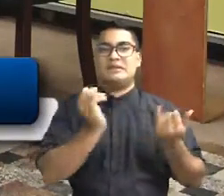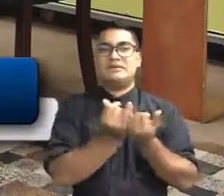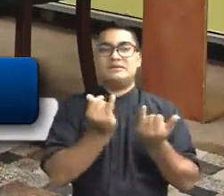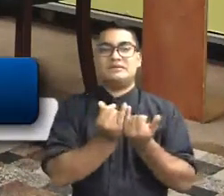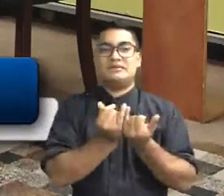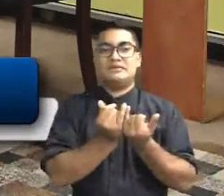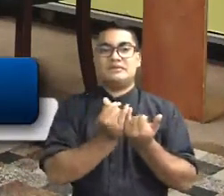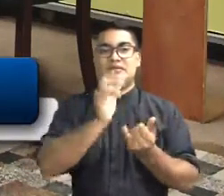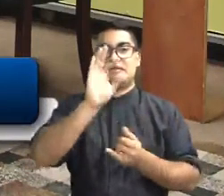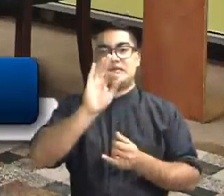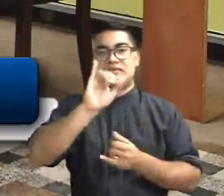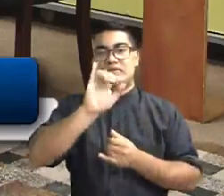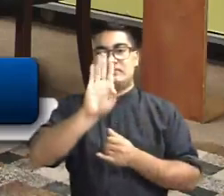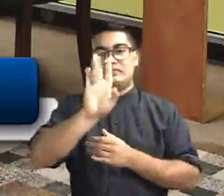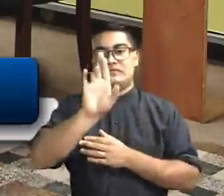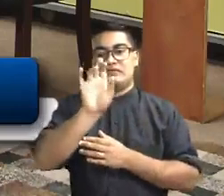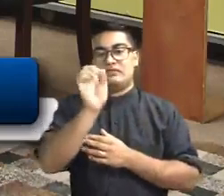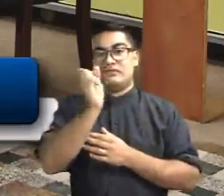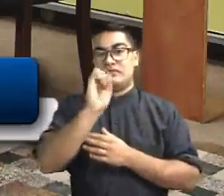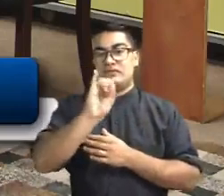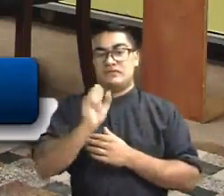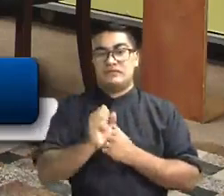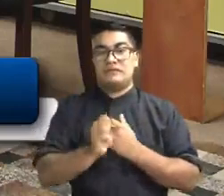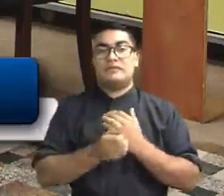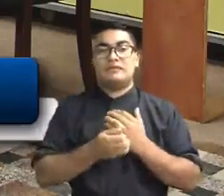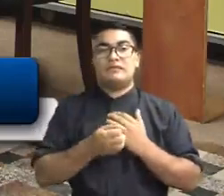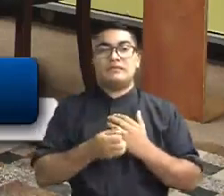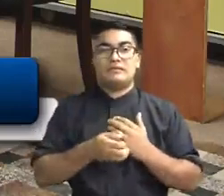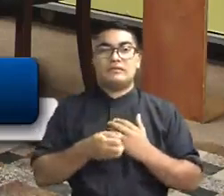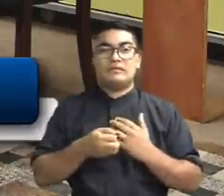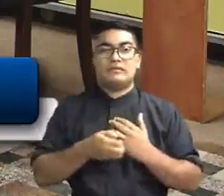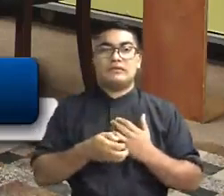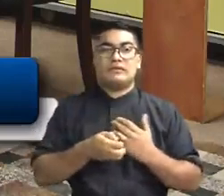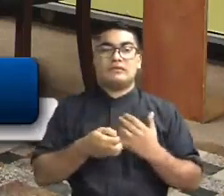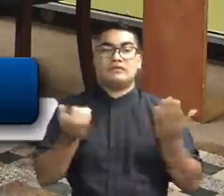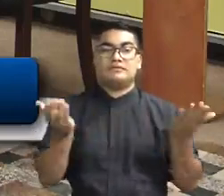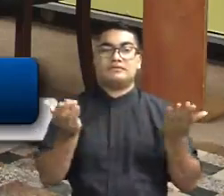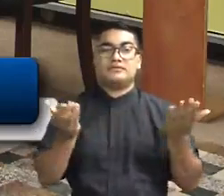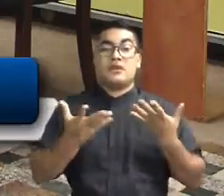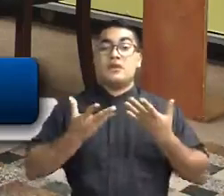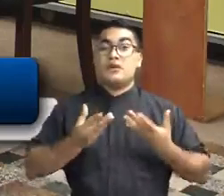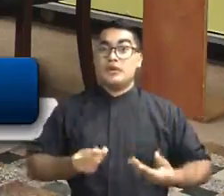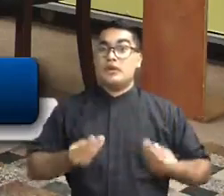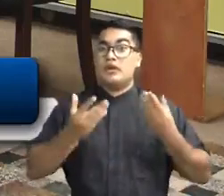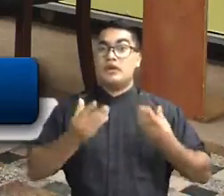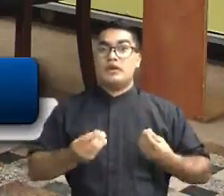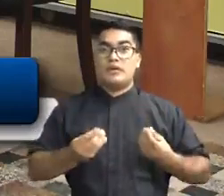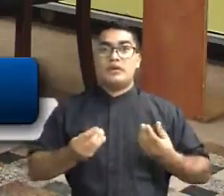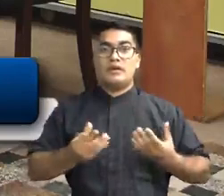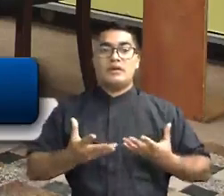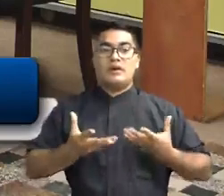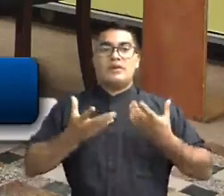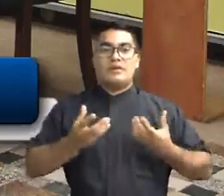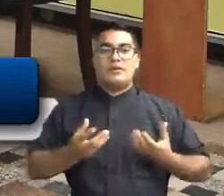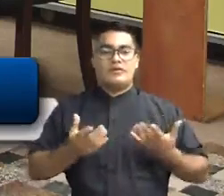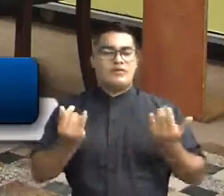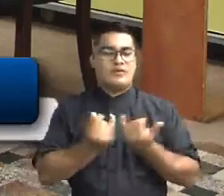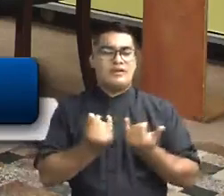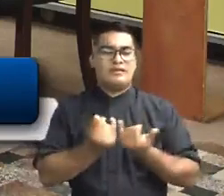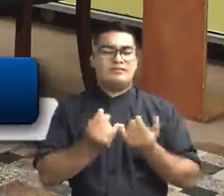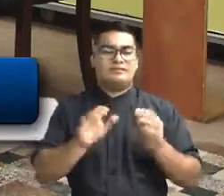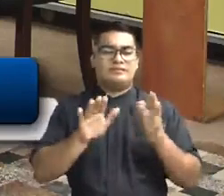una fibrosis pulmonar, que es una complicación, una fibrosis pulmonar en el que el pulmón no logra expandirse. Es como, se puede